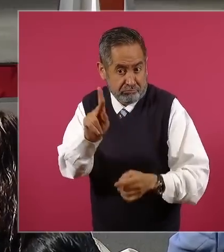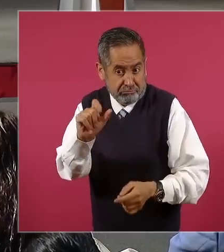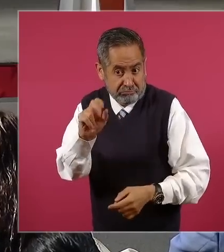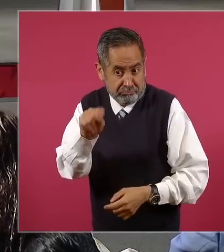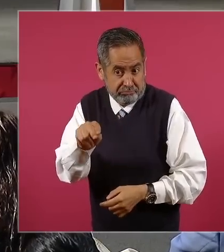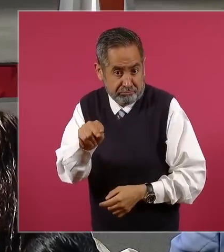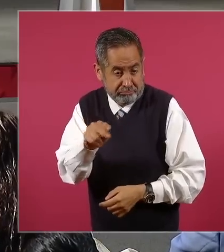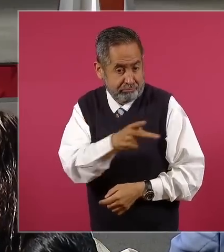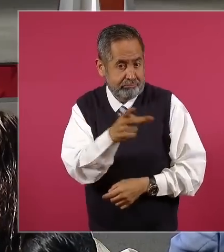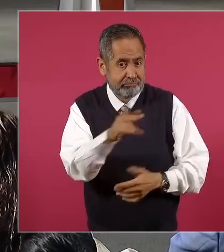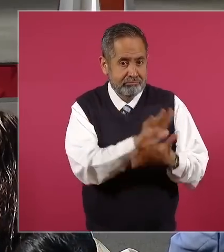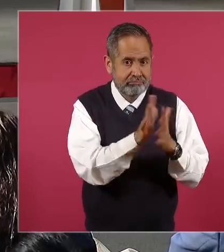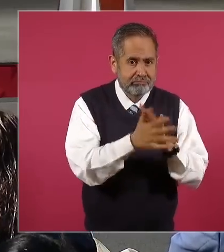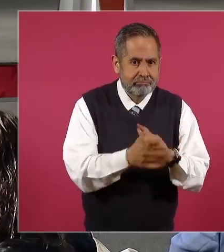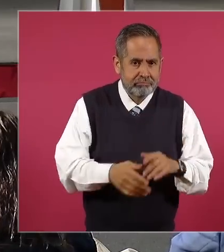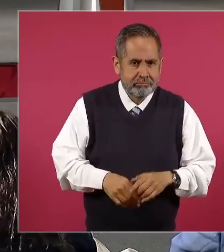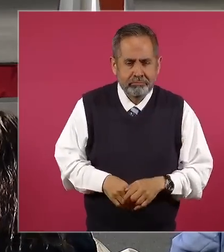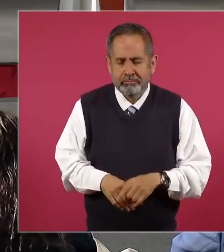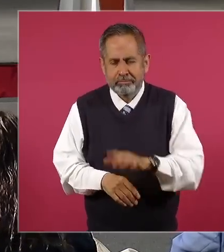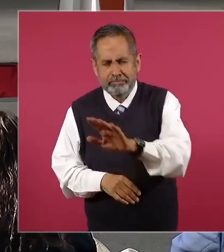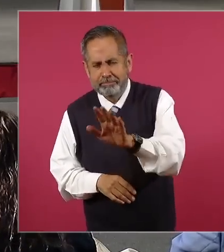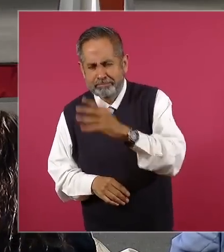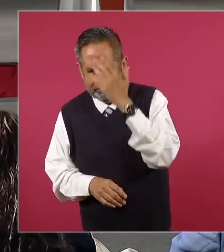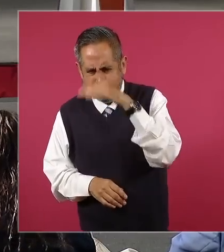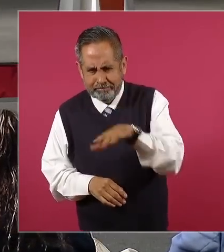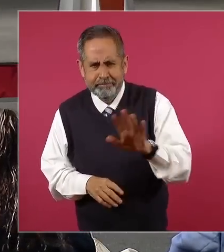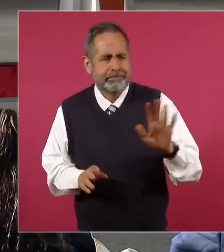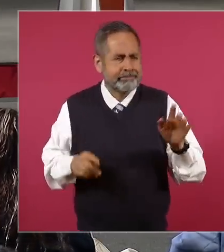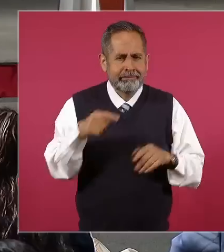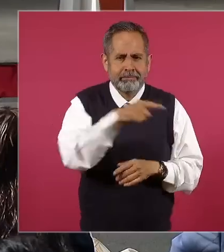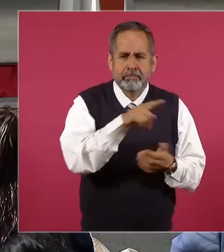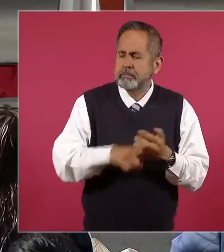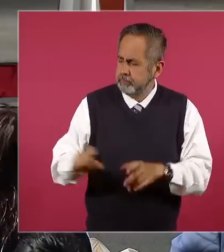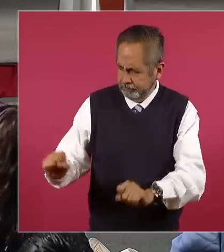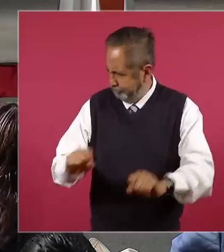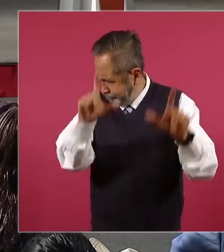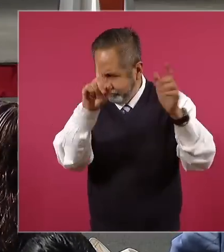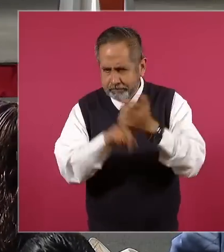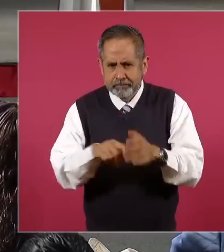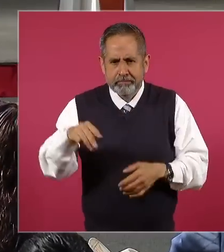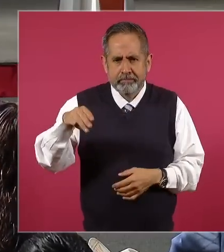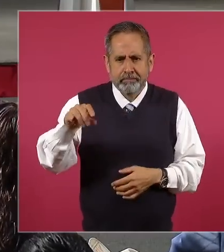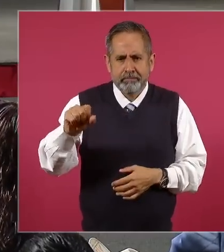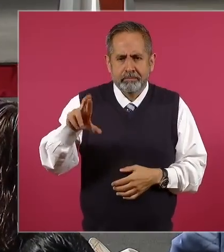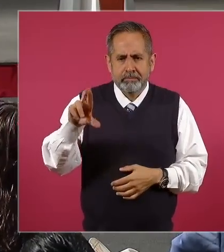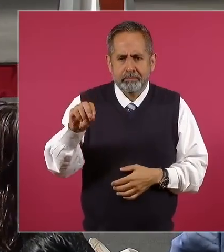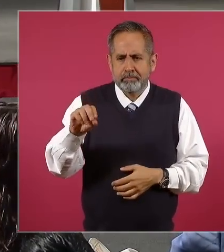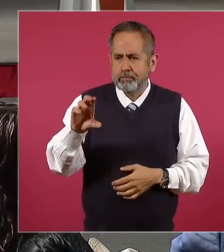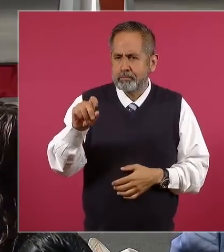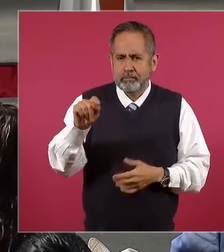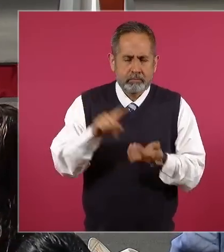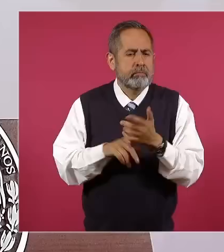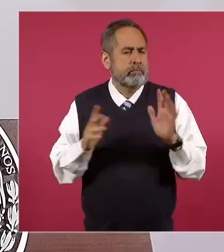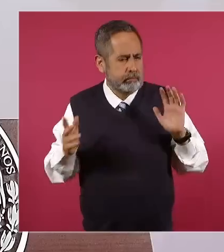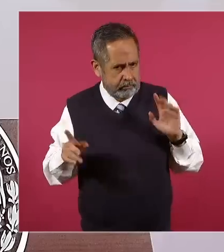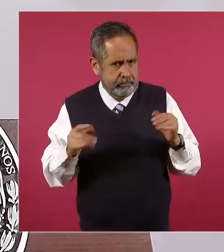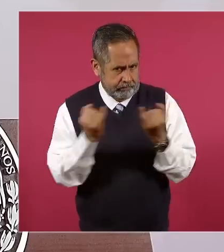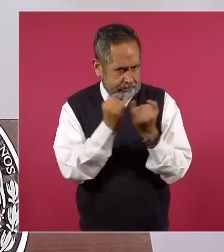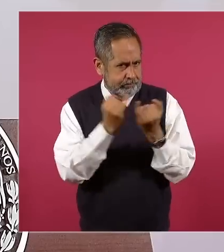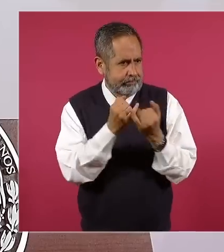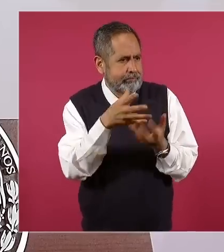un acuerdo de los del PAN, tarde, de Marco Cortés? ¿Por qué no pones el acuerdo? Pero entonces, digo también para que